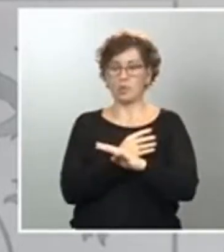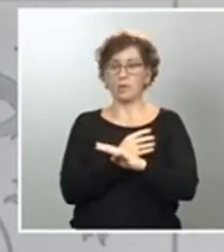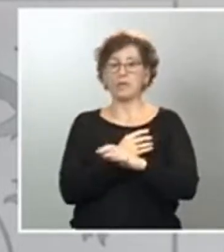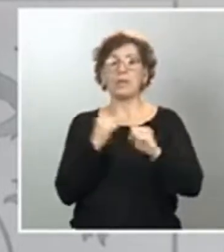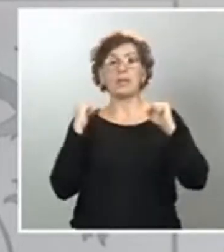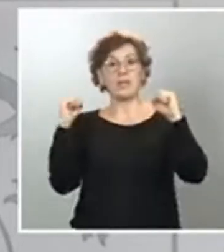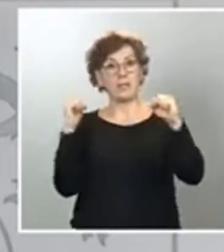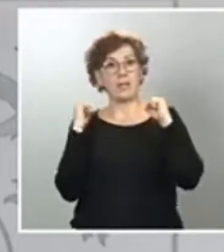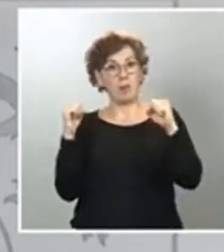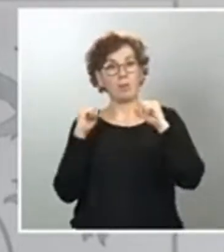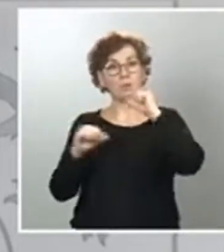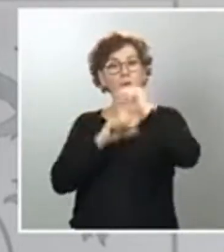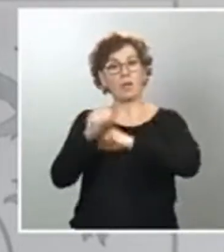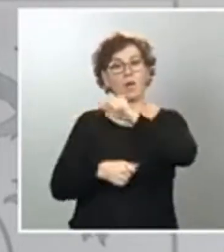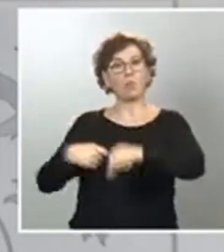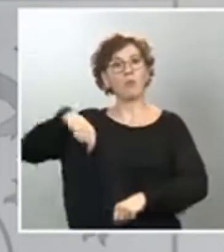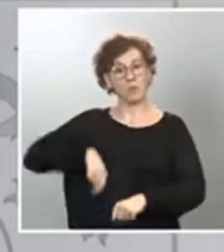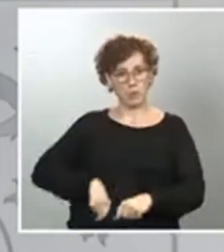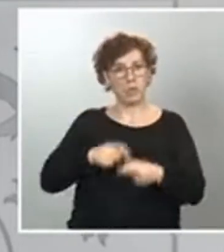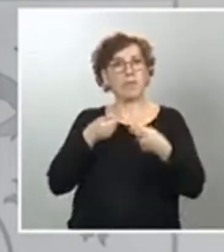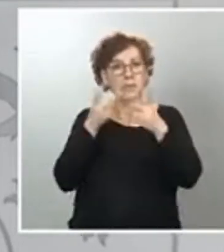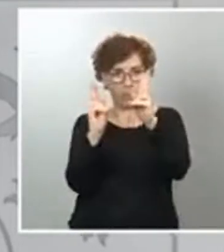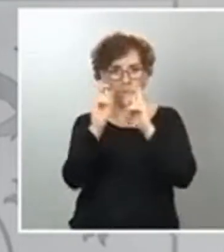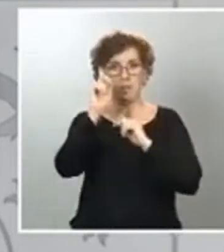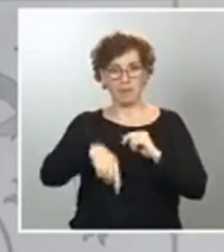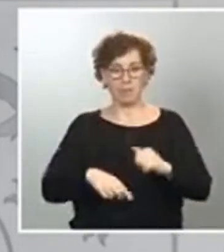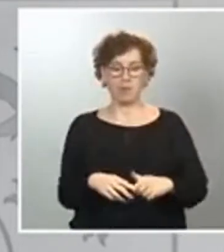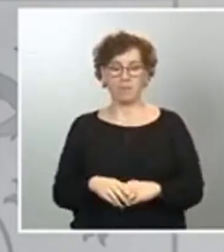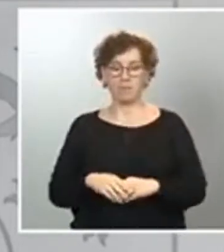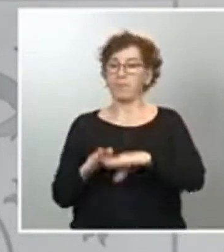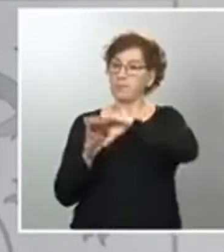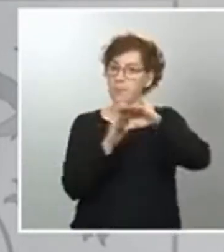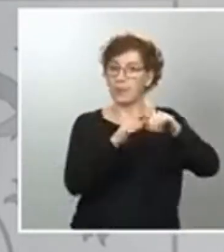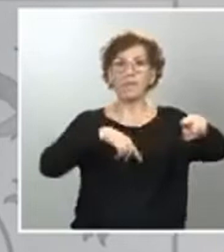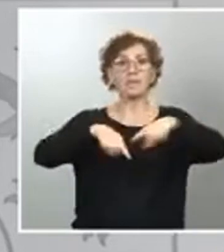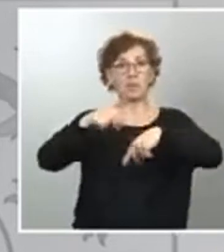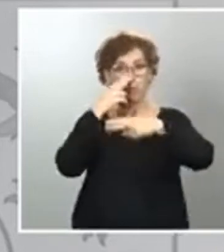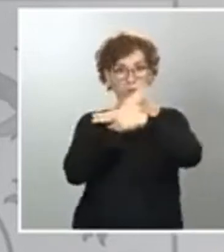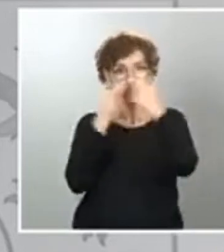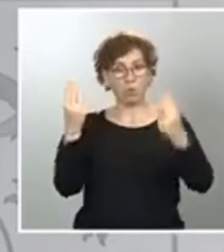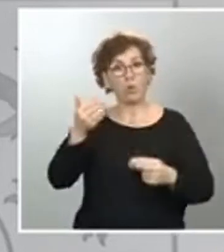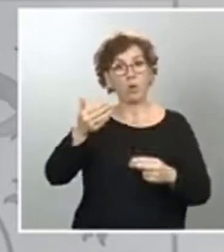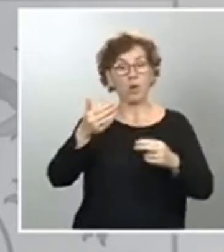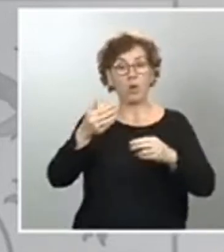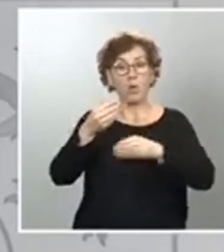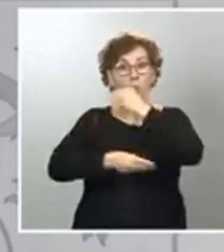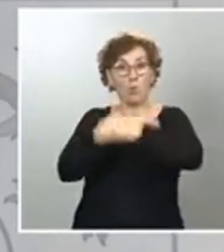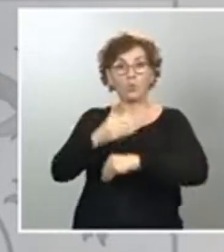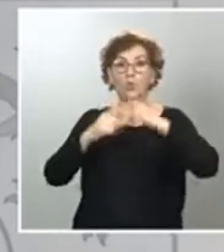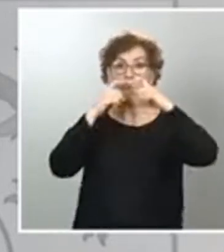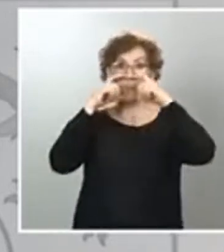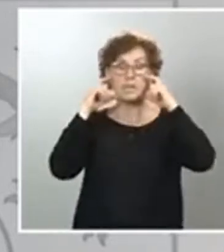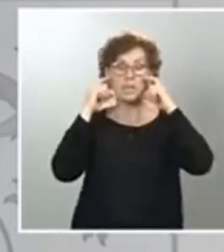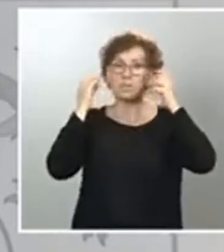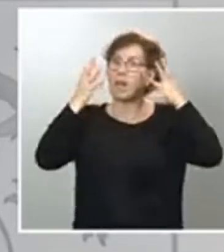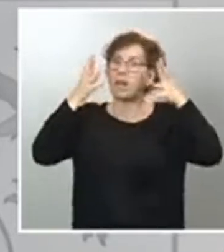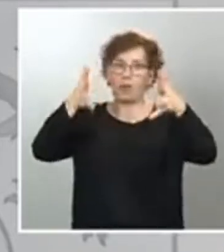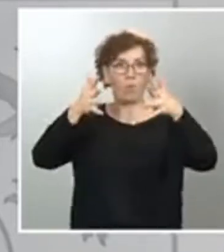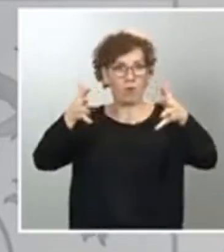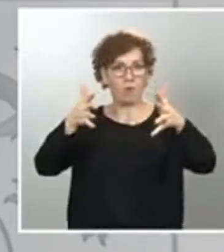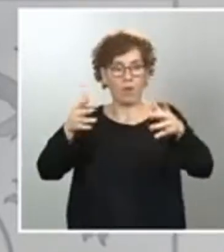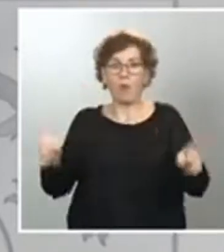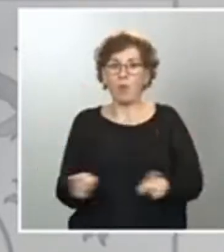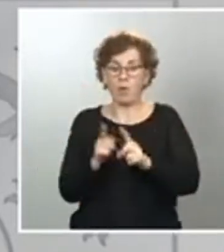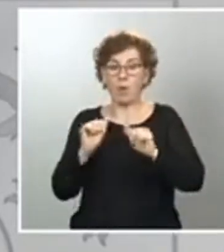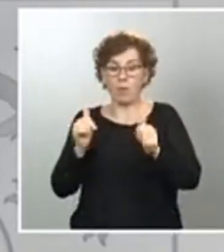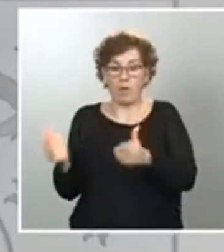ligas profesionales. En el caso del transporte público, el uso de la mascarilla estará altamente recomendado, tanto en la fase 0 como en la fase 1,